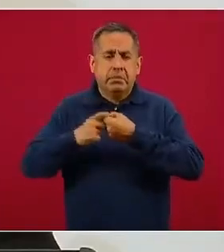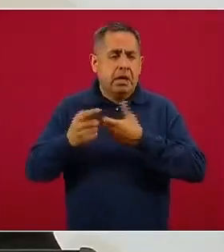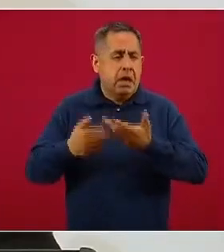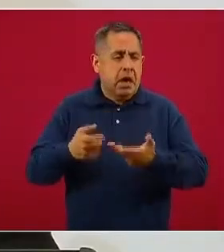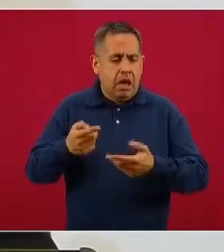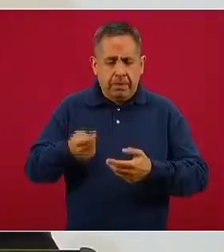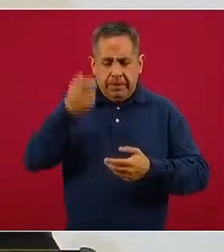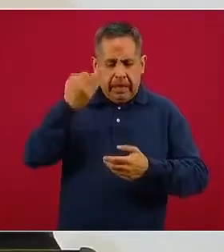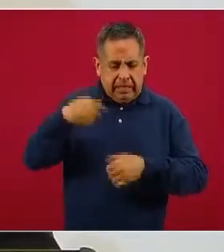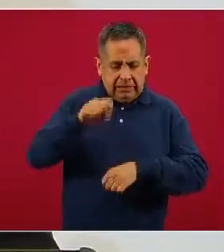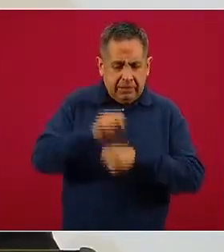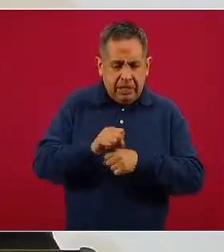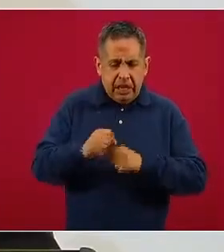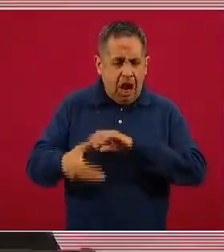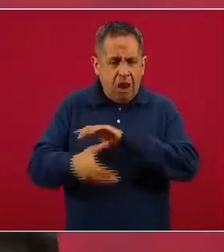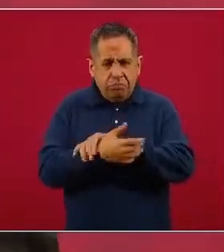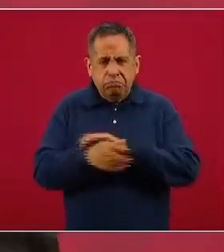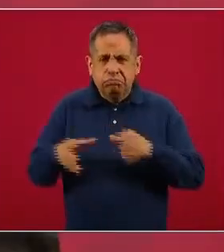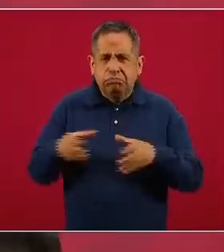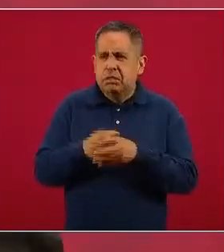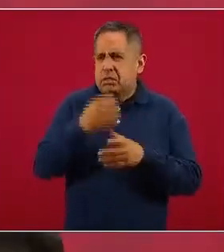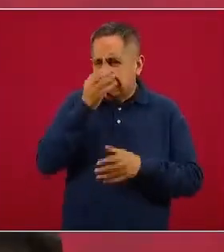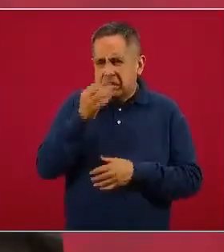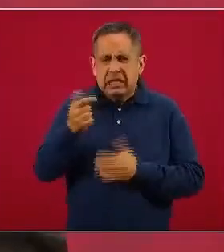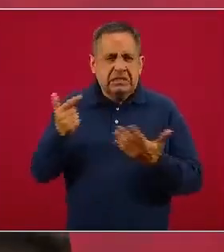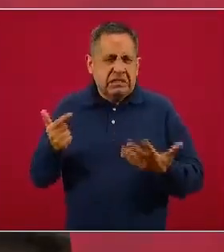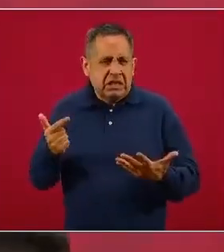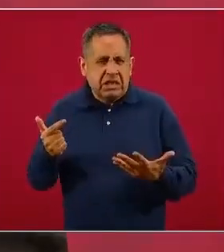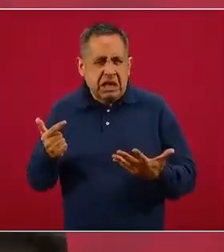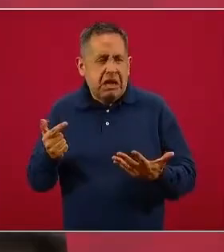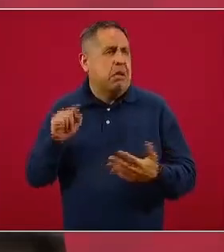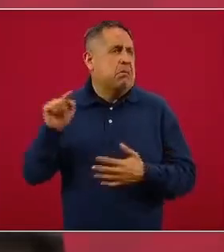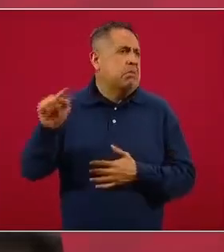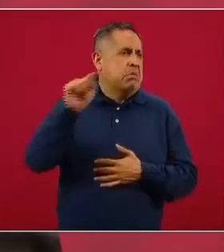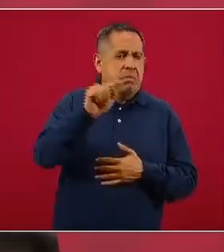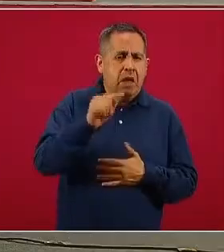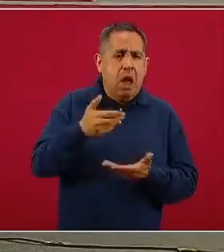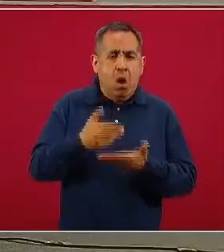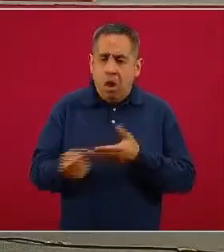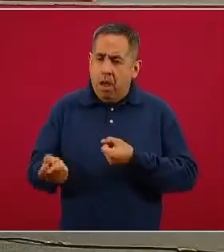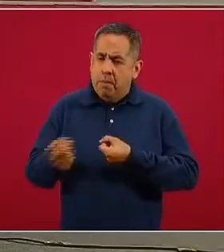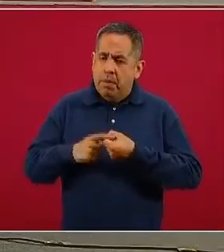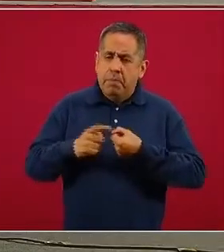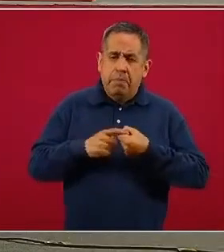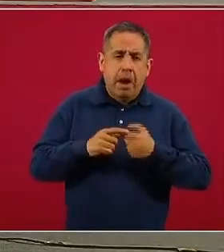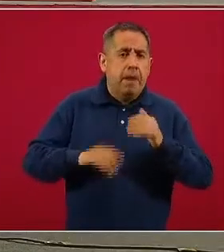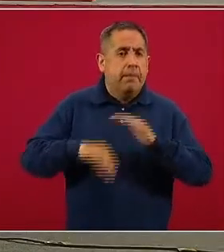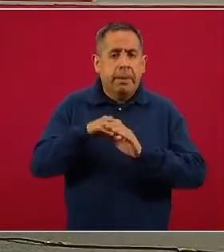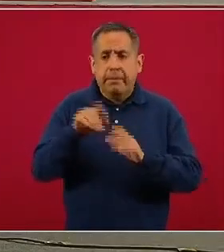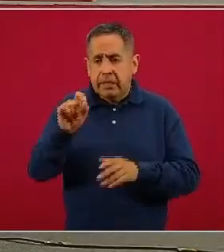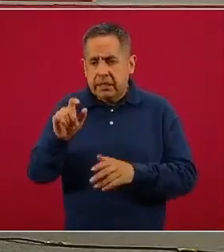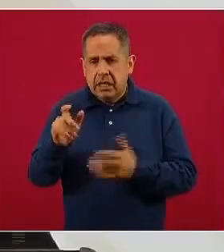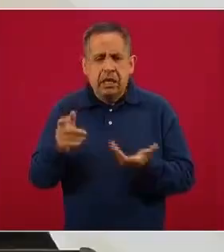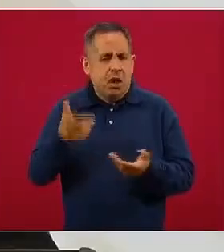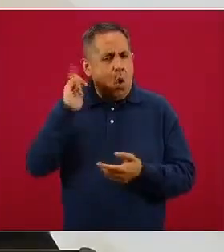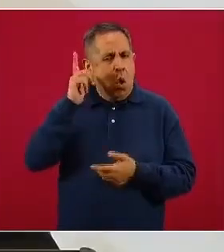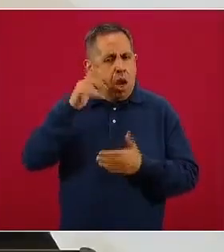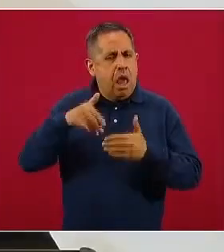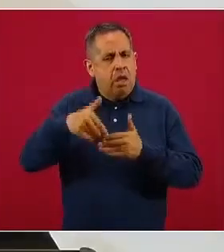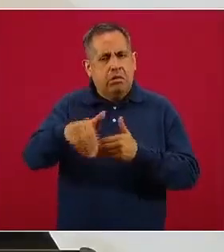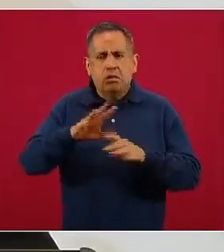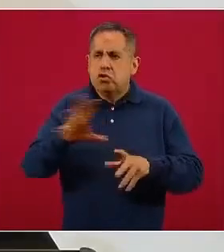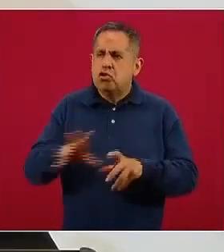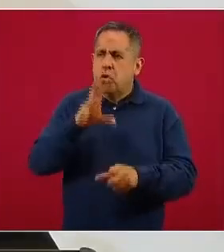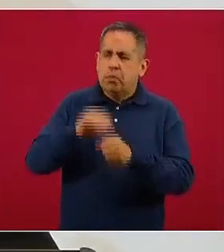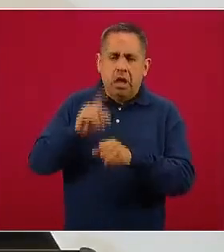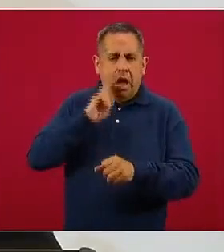primera semana, cuando se hizo el convenio, eran solamente 7 unidades que estaban adheridas, llegamos a 20 y la idea es que se incremente al tener